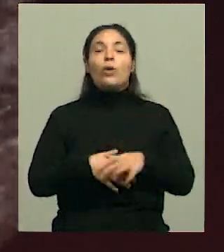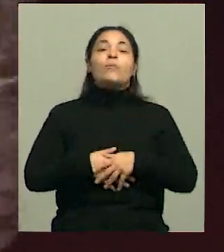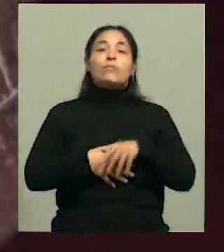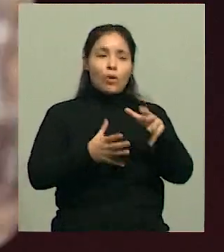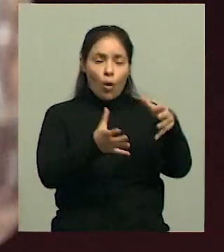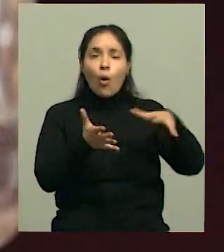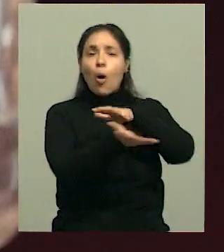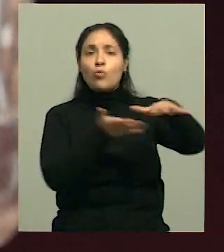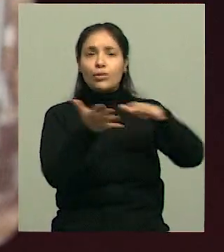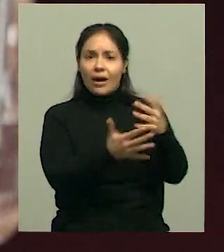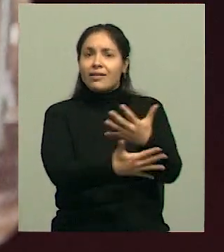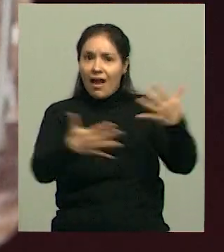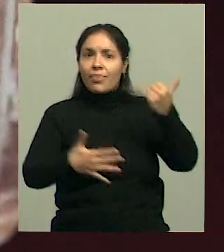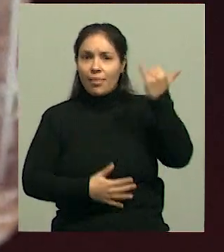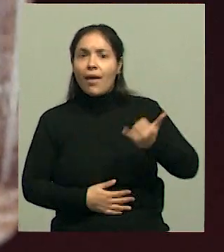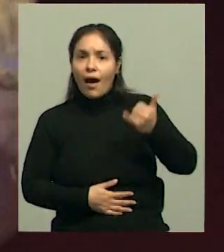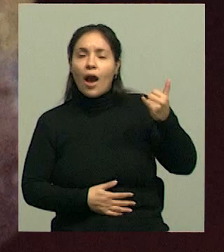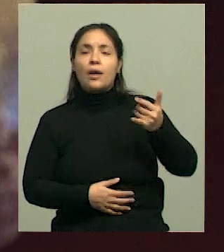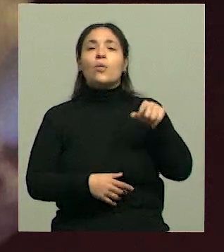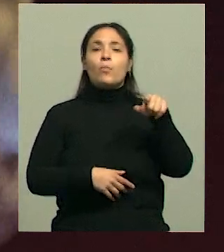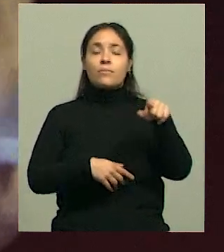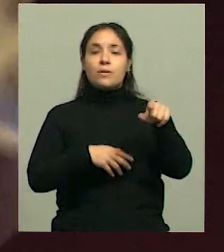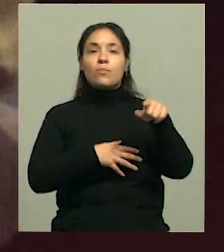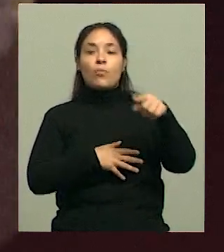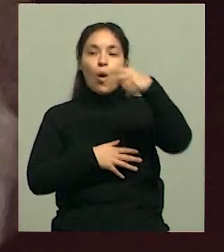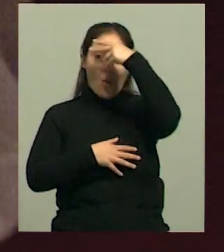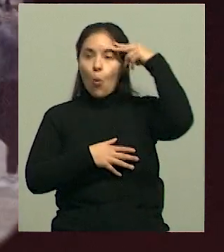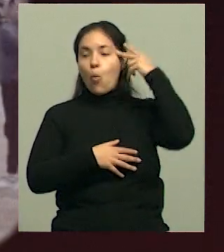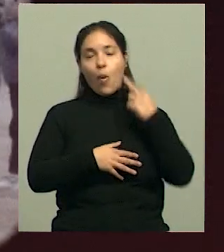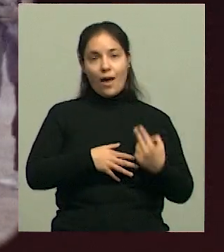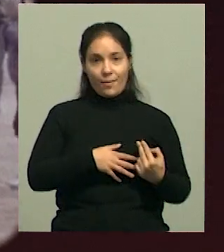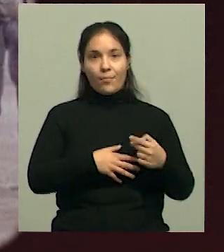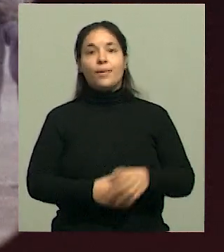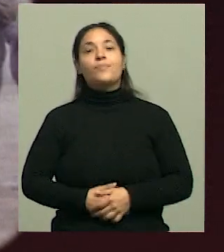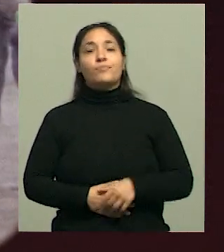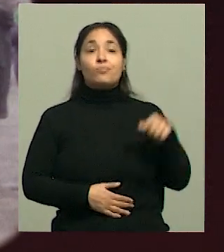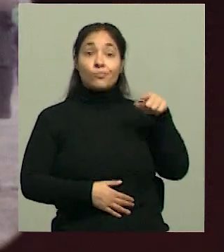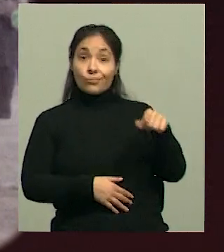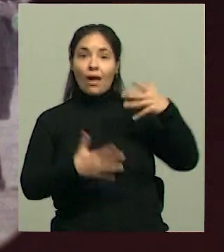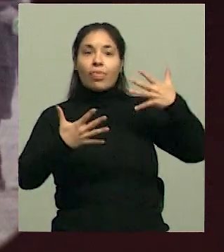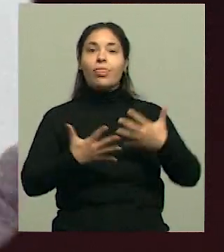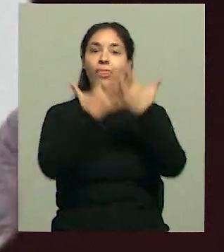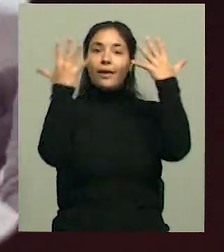gran comunidad huarpe que festeja el